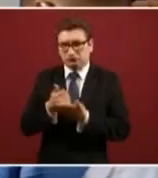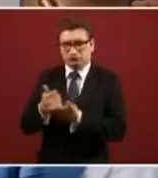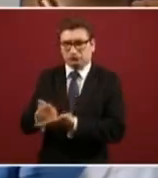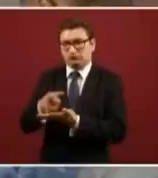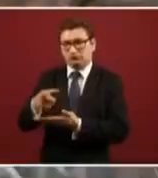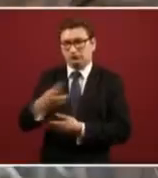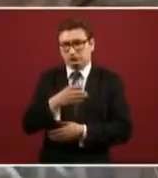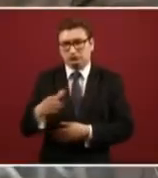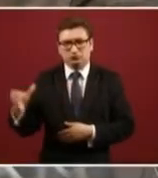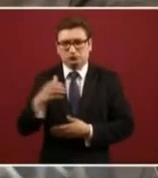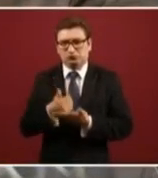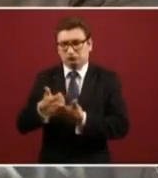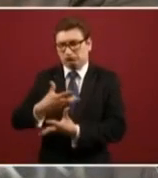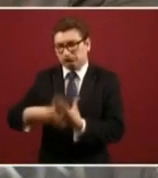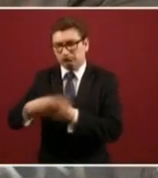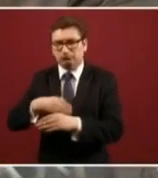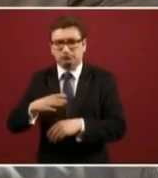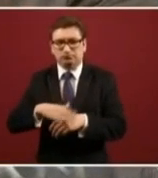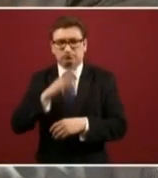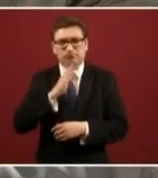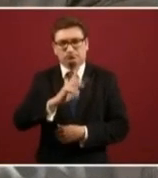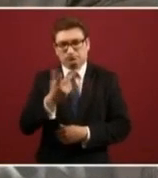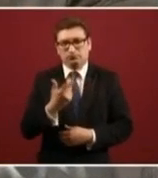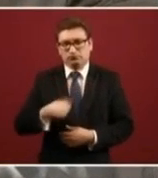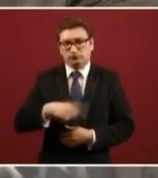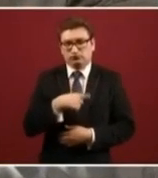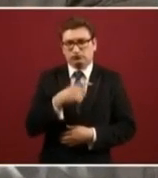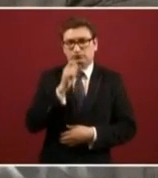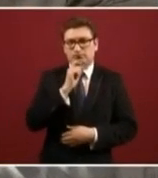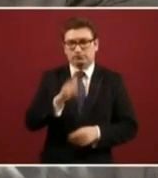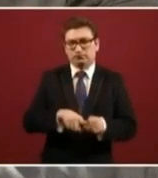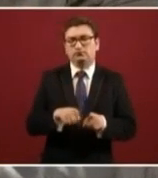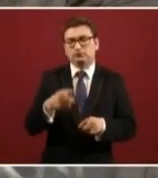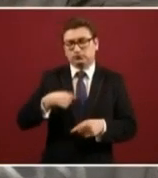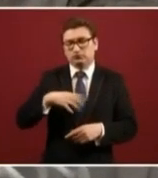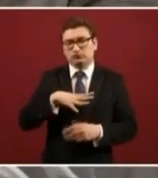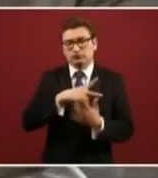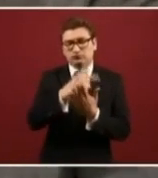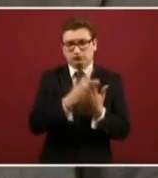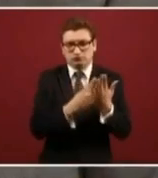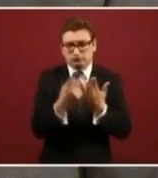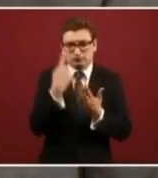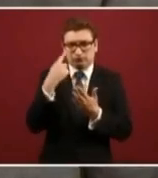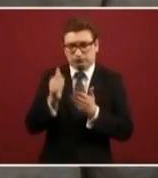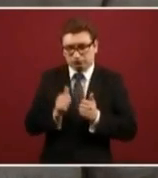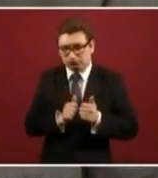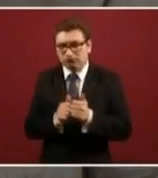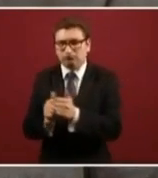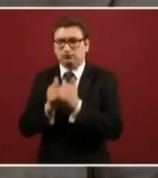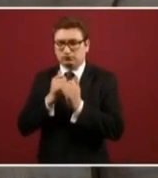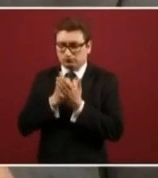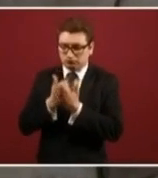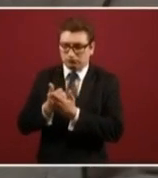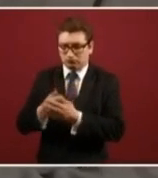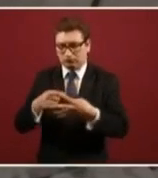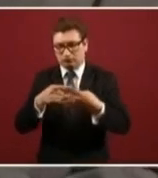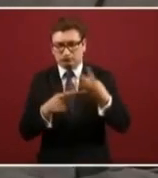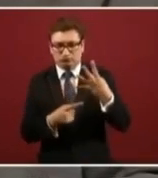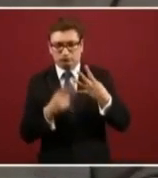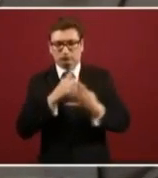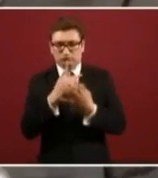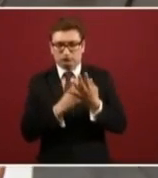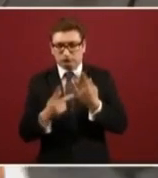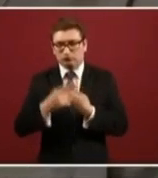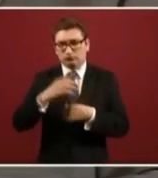y que mejoran la productividad. Entonces, estamos desplegando un importante programa de acompañamiento a estos cuatro programas con